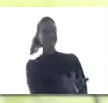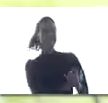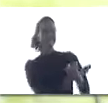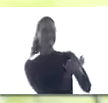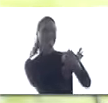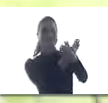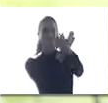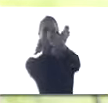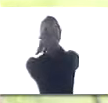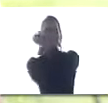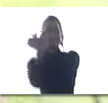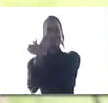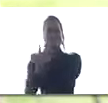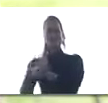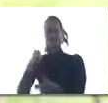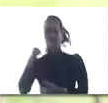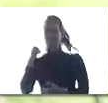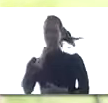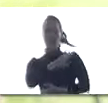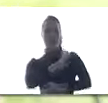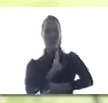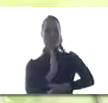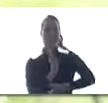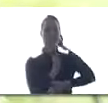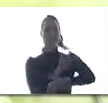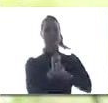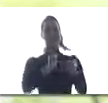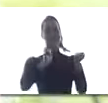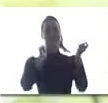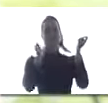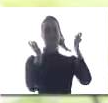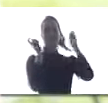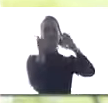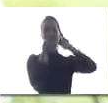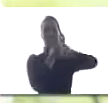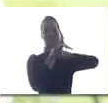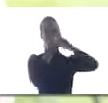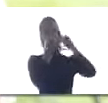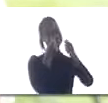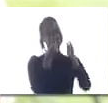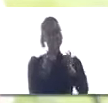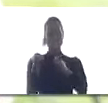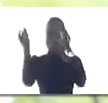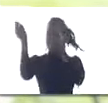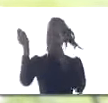mariposas poderosas y transformadoras, le damos la bienvenida